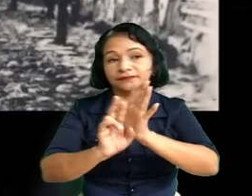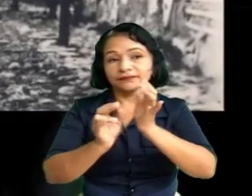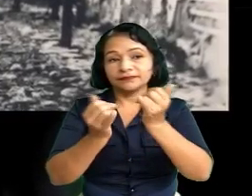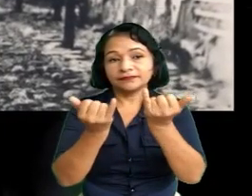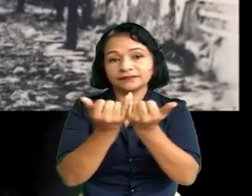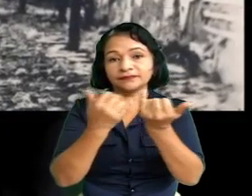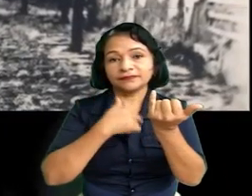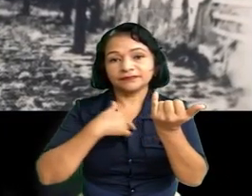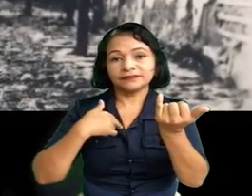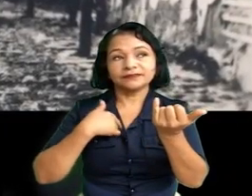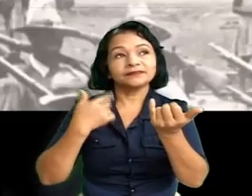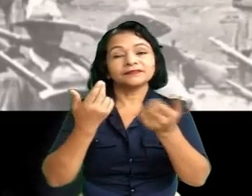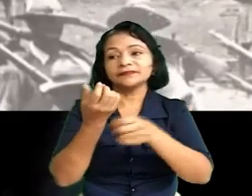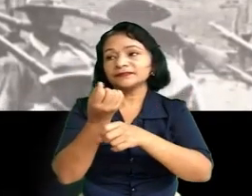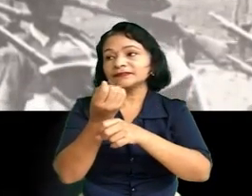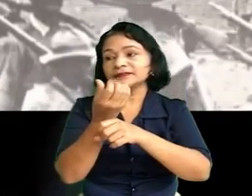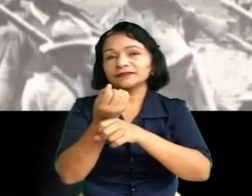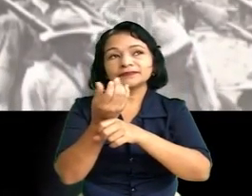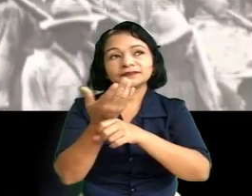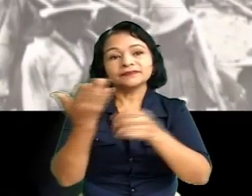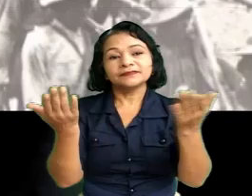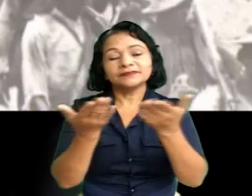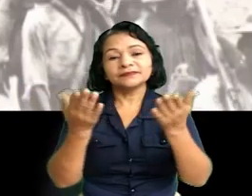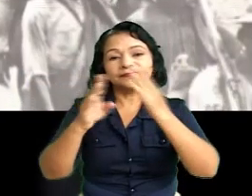para alcanzar la paz.